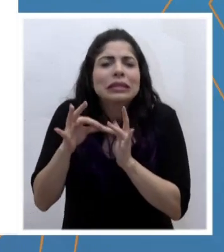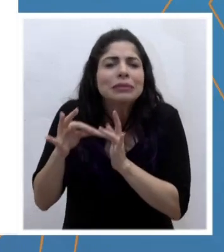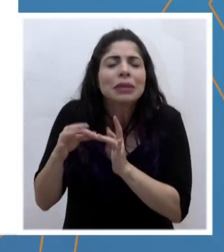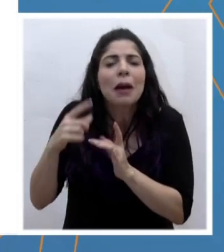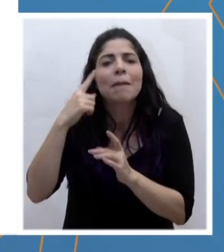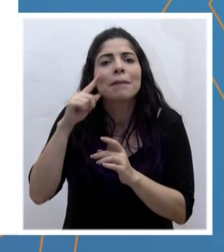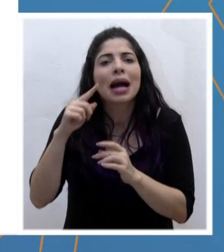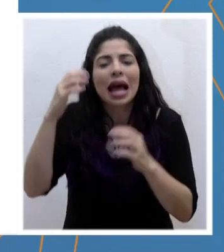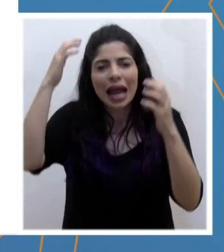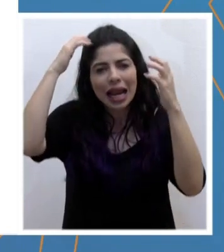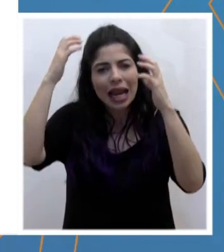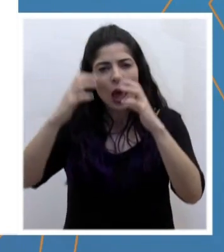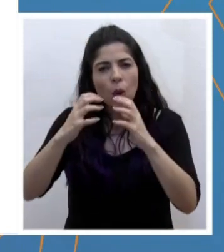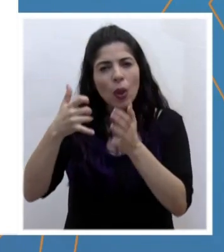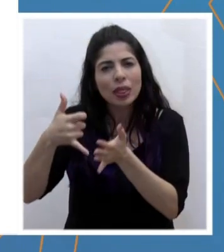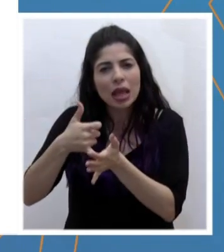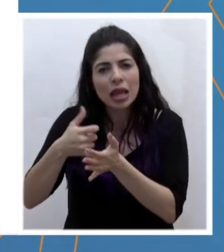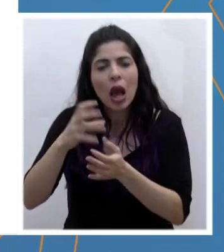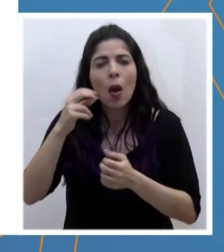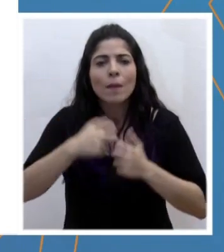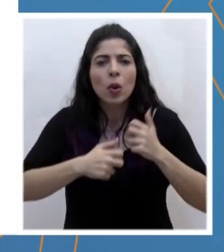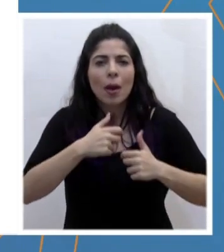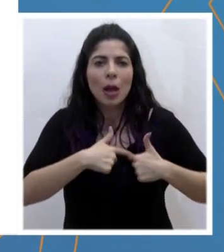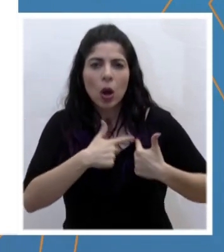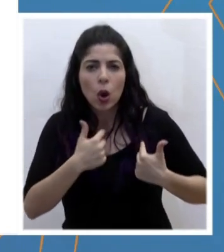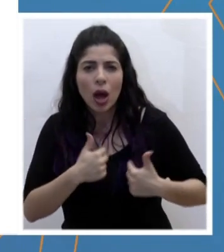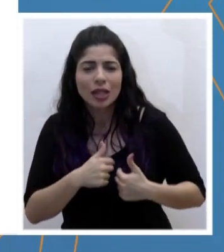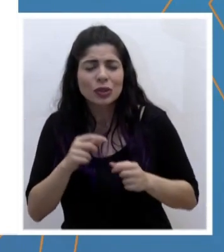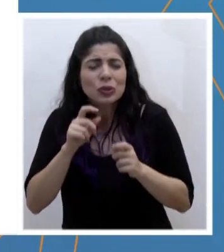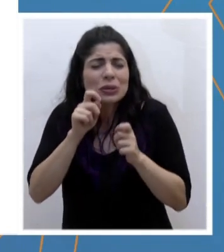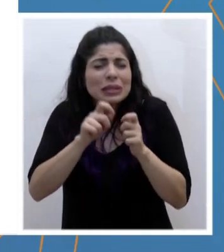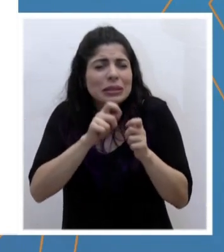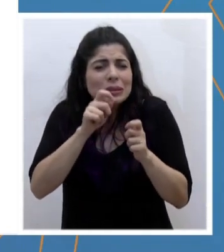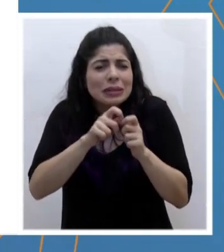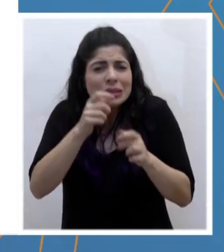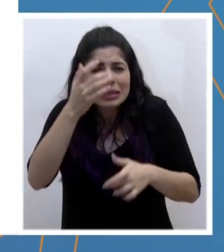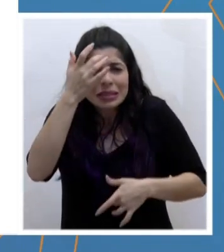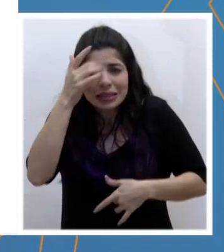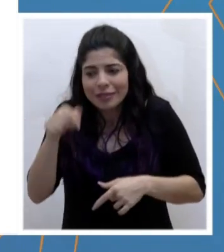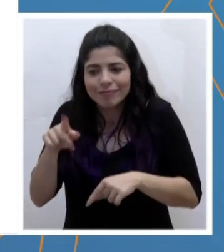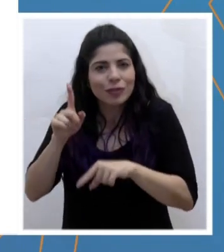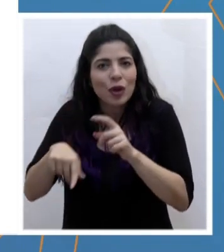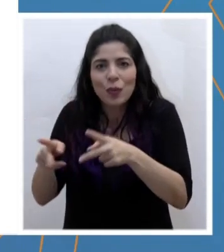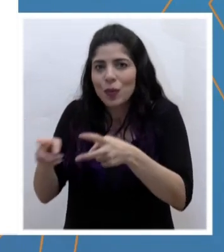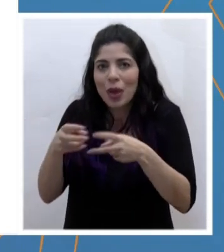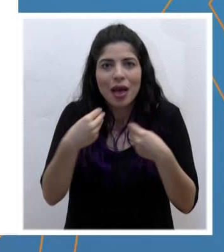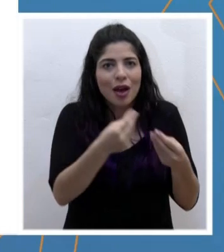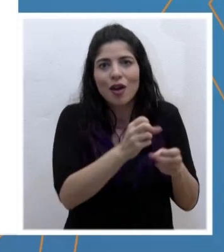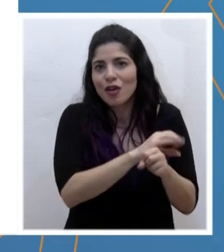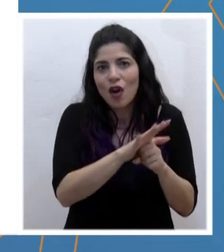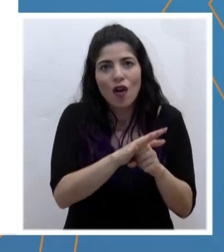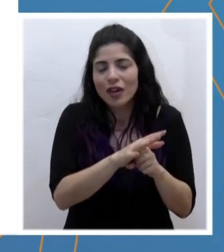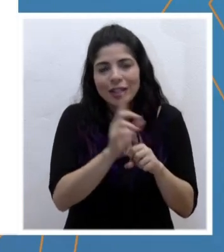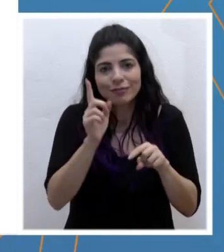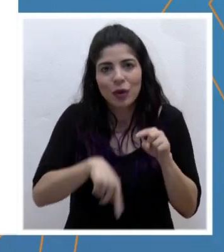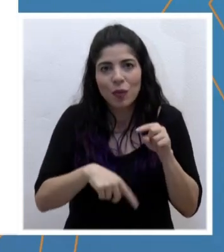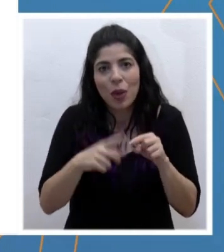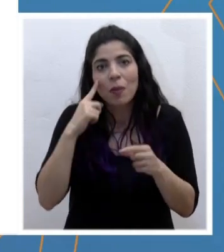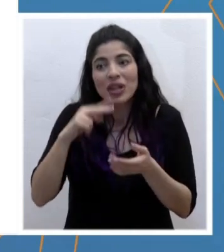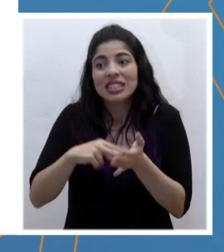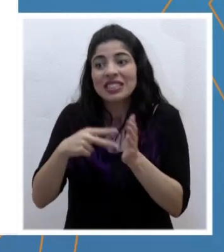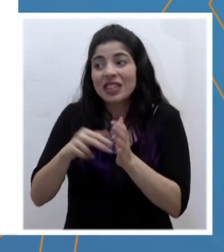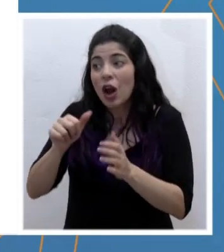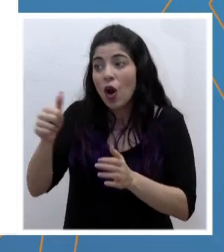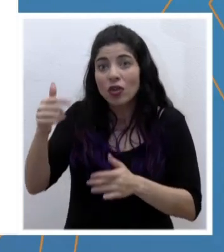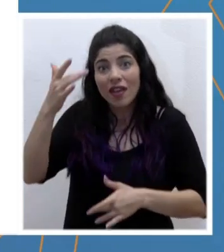para neurocríticos, para cardiopatías, cosas muy específicas que no se podrían utilizar para COVID porque tendríamos que dejar de atender